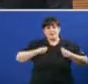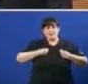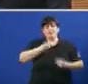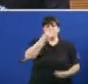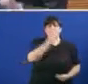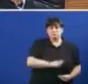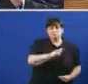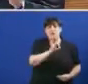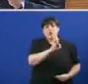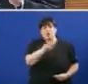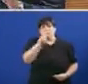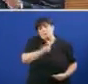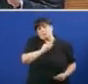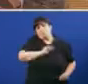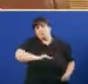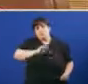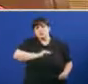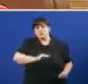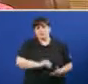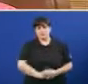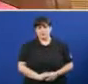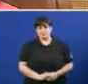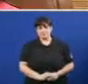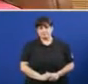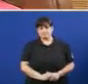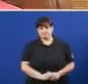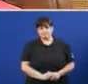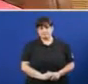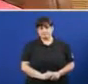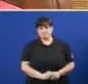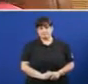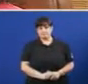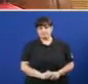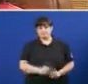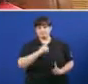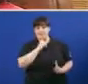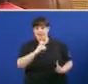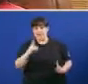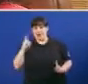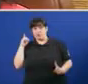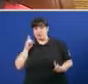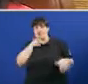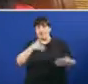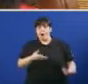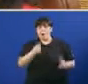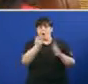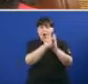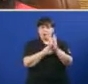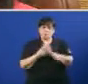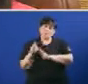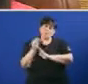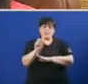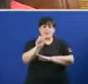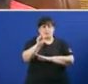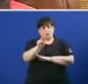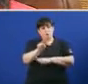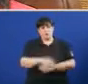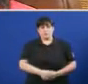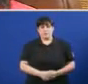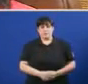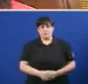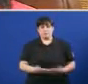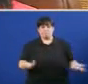ou bastante bo. 12 puntos máis que no ano anterior. Por lo tanto, se os galegos consideran